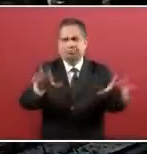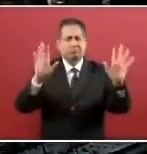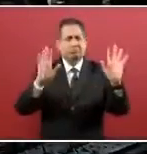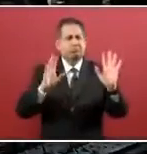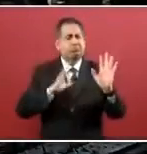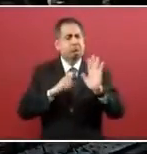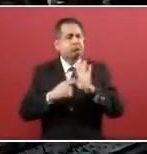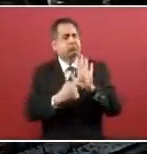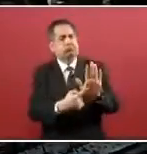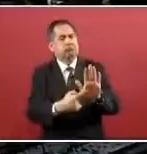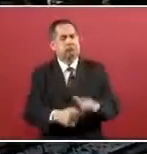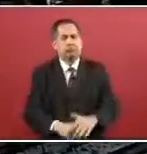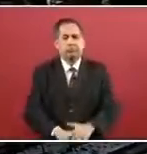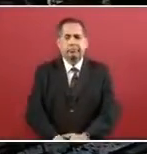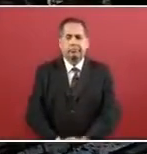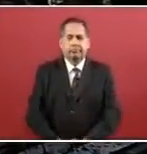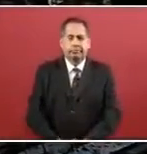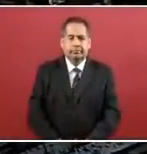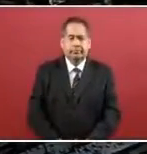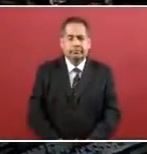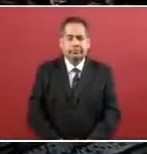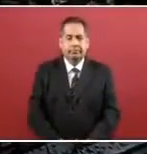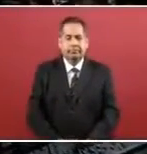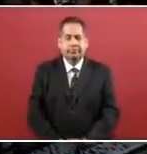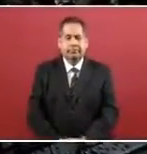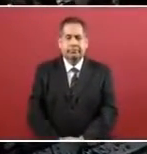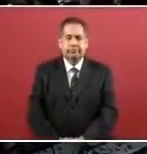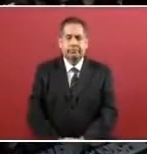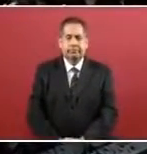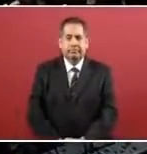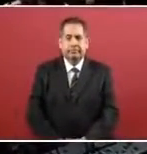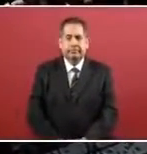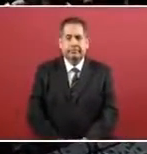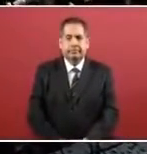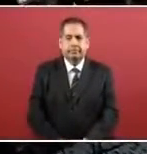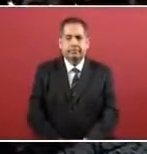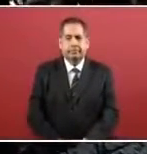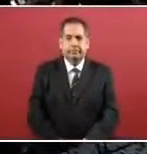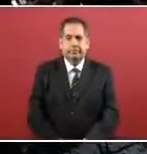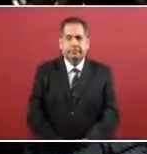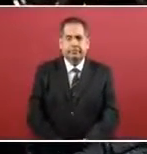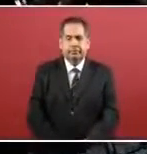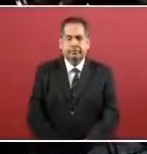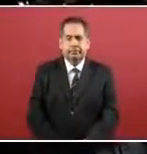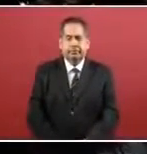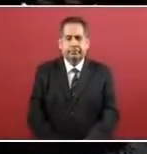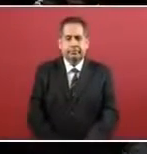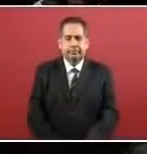Ahora vamos a ver.